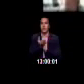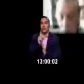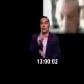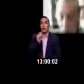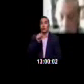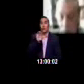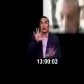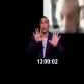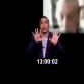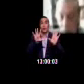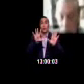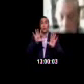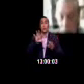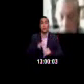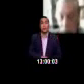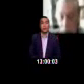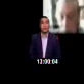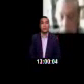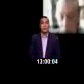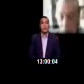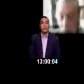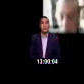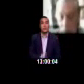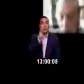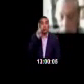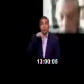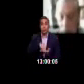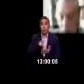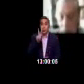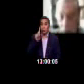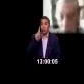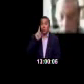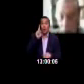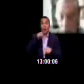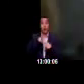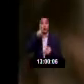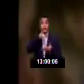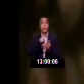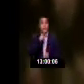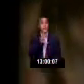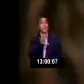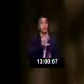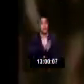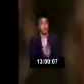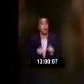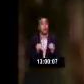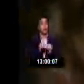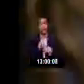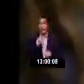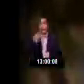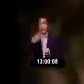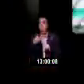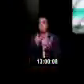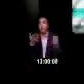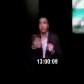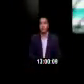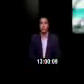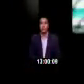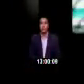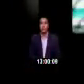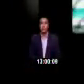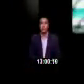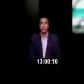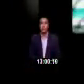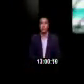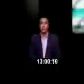del 1.10 queda desde el año 2021 al 2025 la segunda opción sería una prima